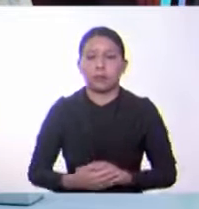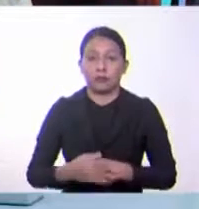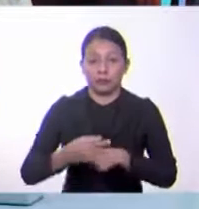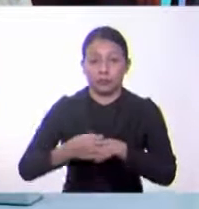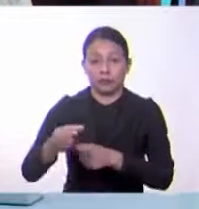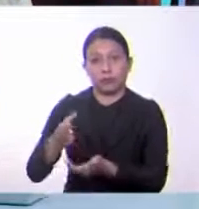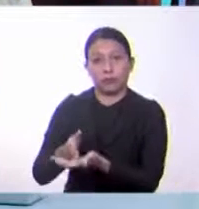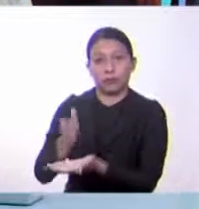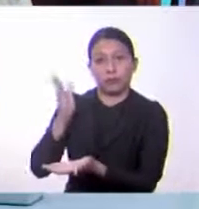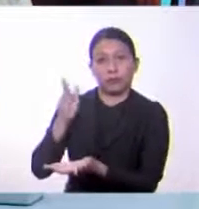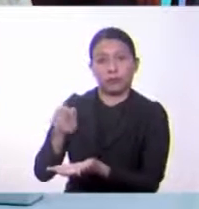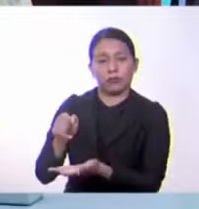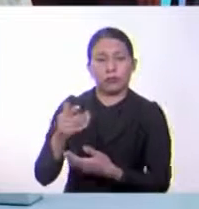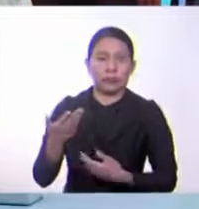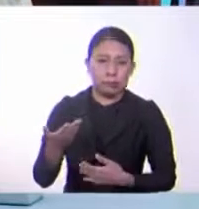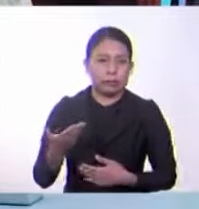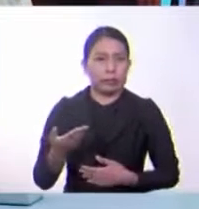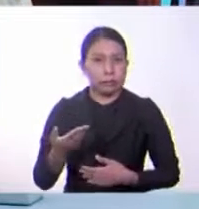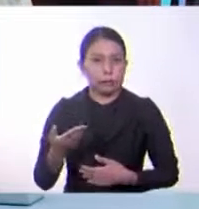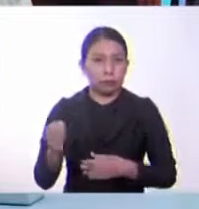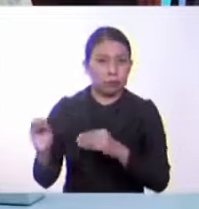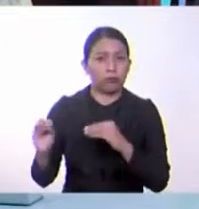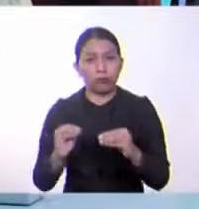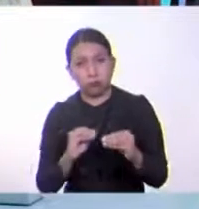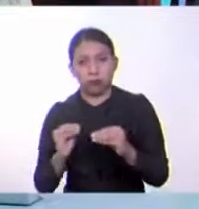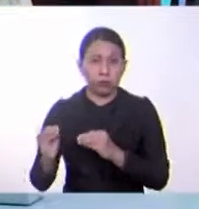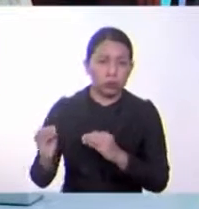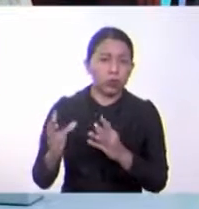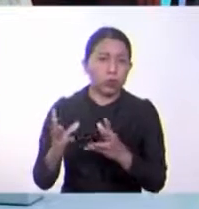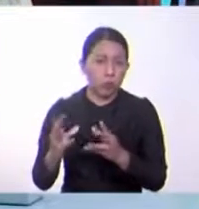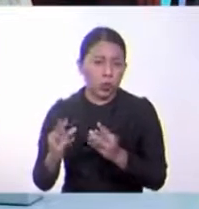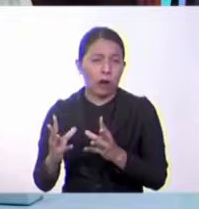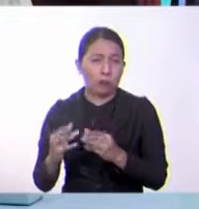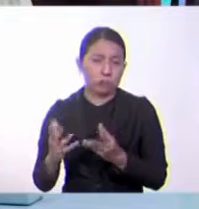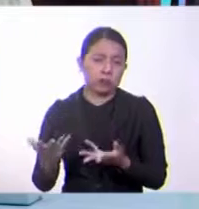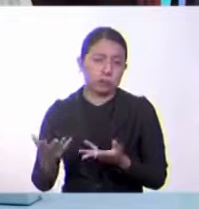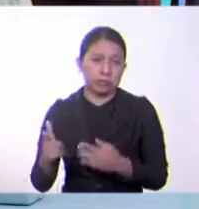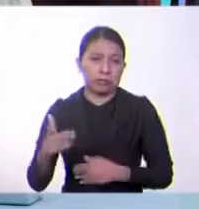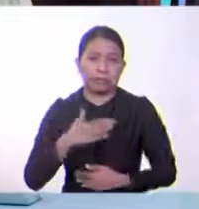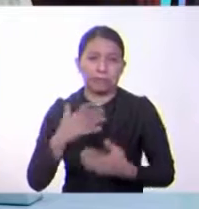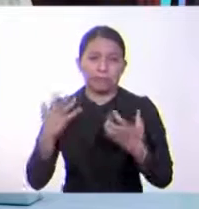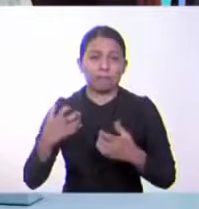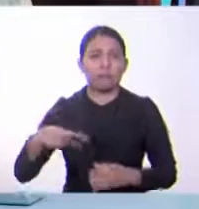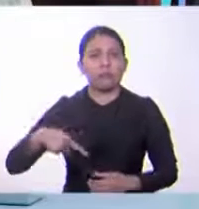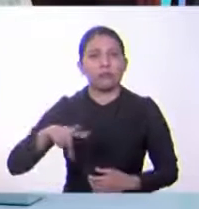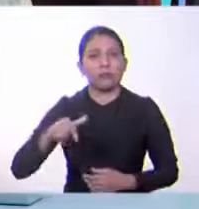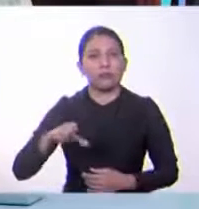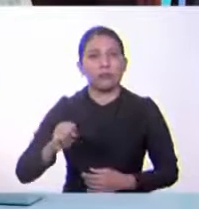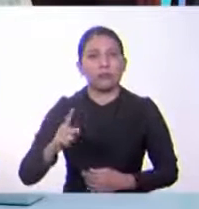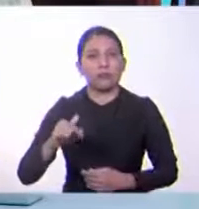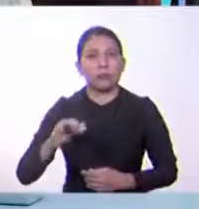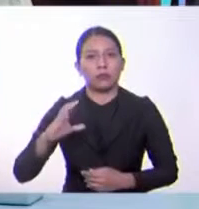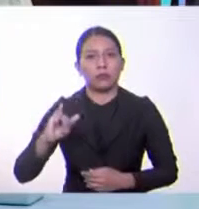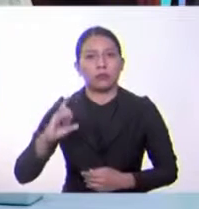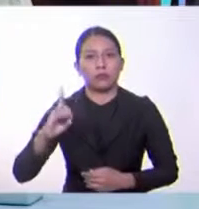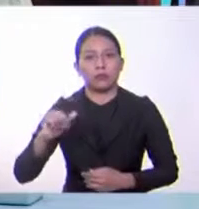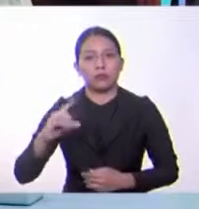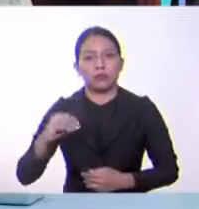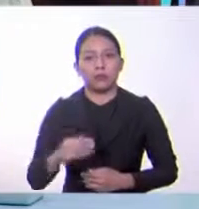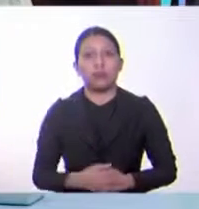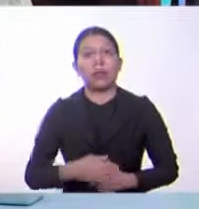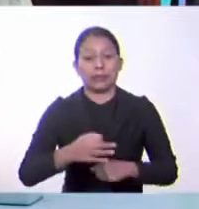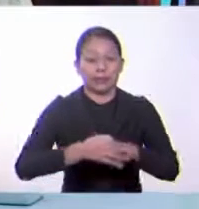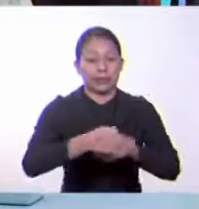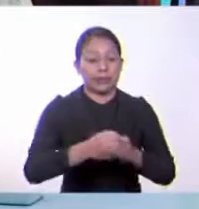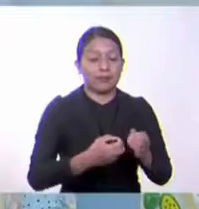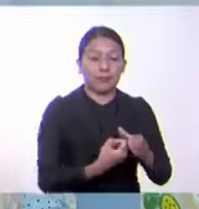animales son muy móviles, un poco blandas y tienen bastante plasticidad, mientras que las